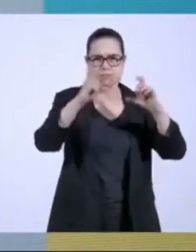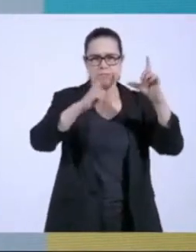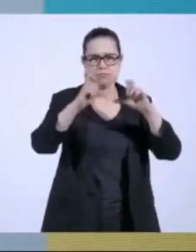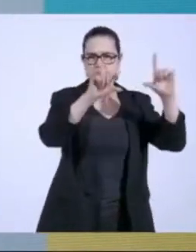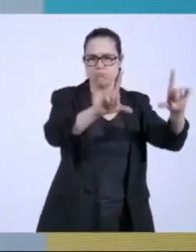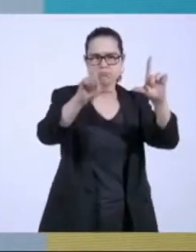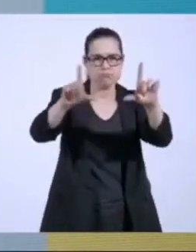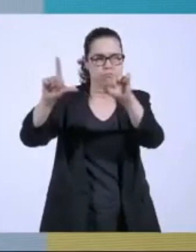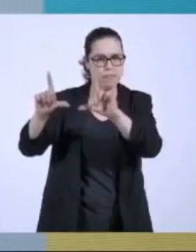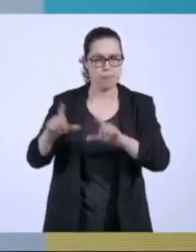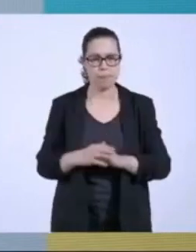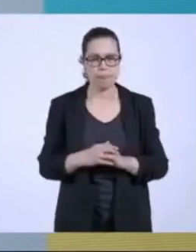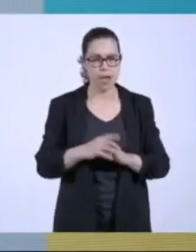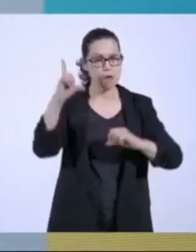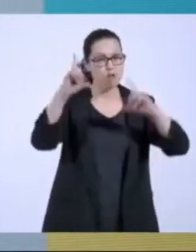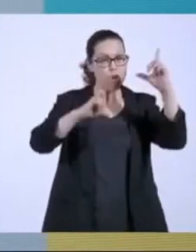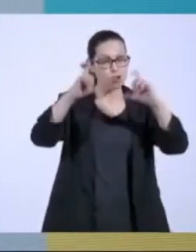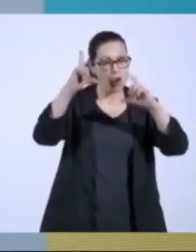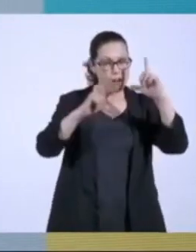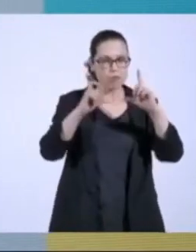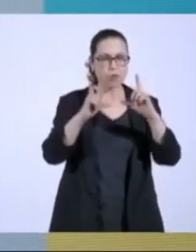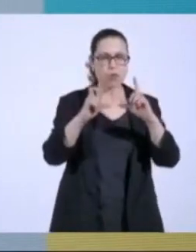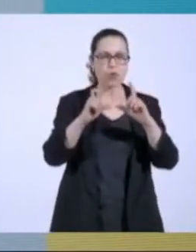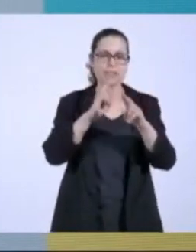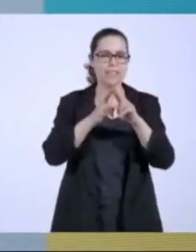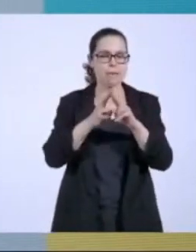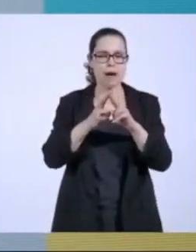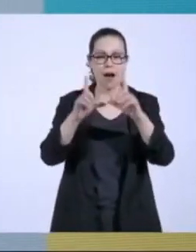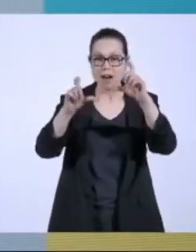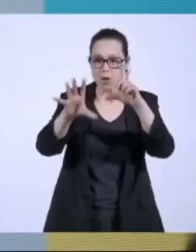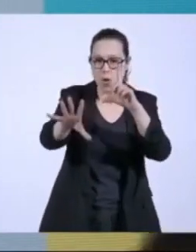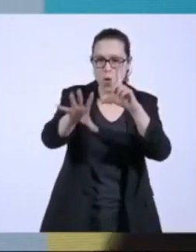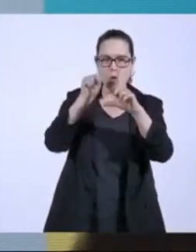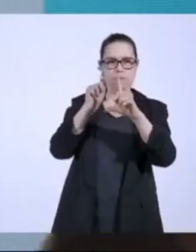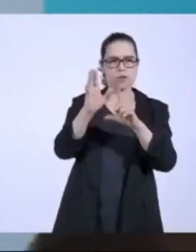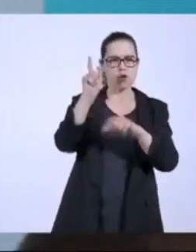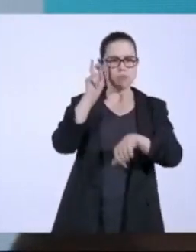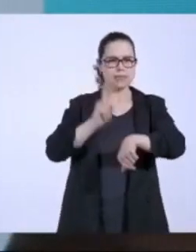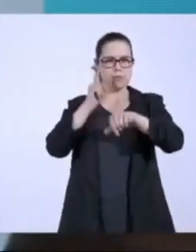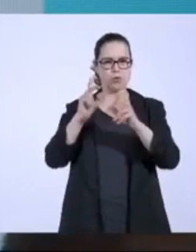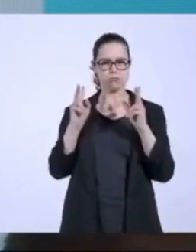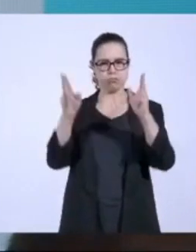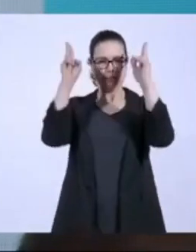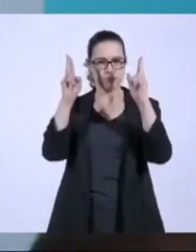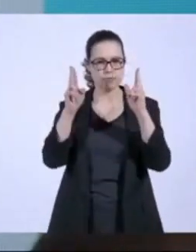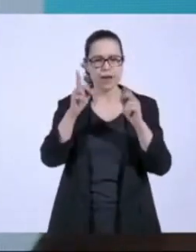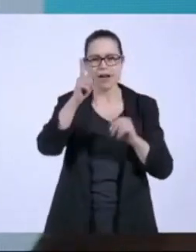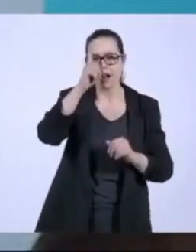fotógrafos conseguimos deter o tempo. Toda foto é recordo, é